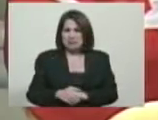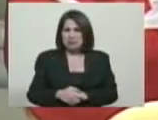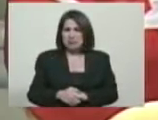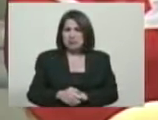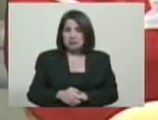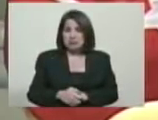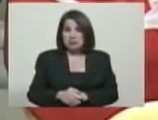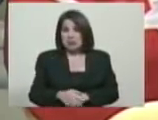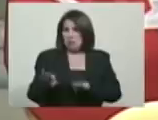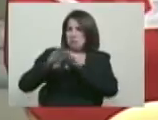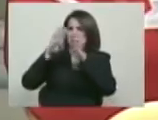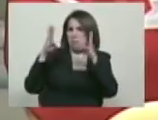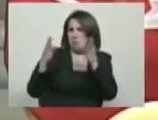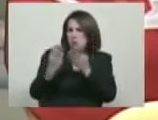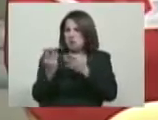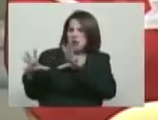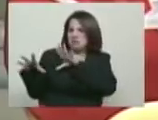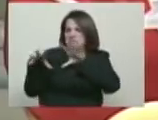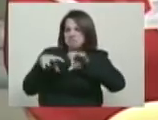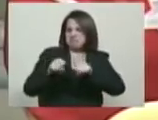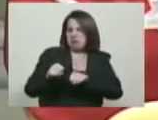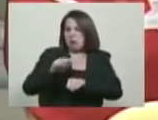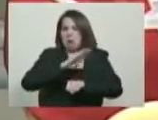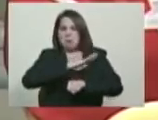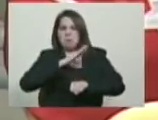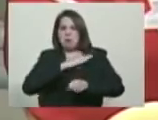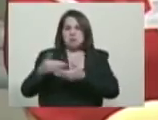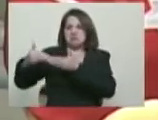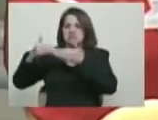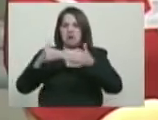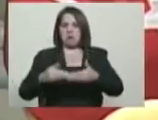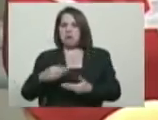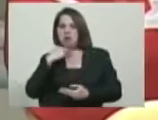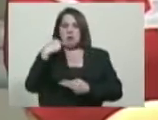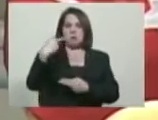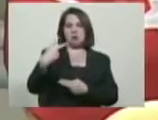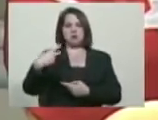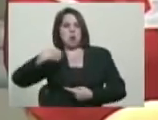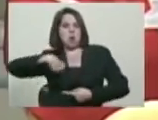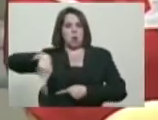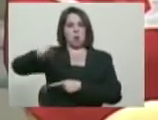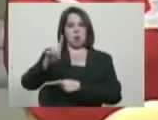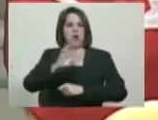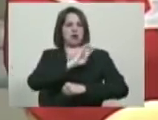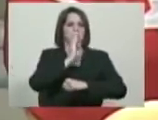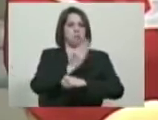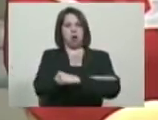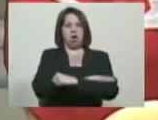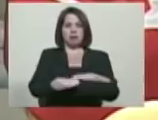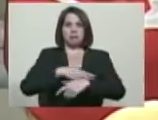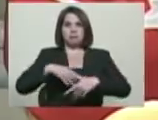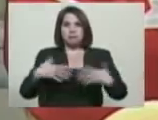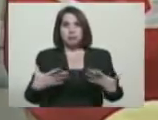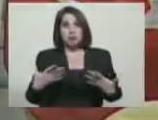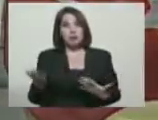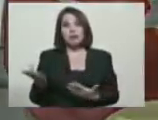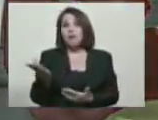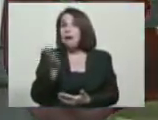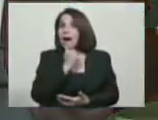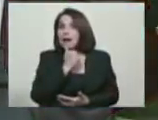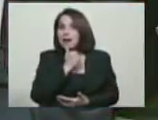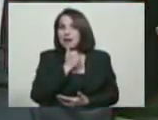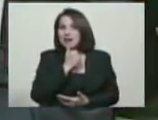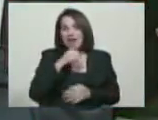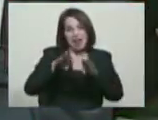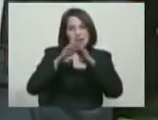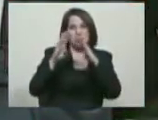Ya no este es el mundo dominado por una sola voz, por una sola, por un solo hegemón, ¿no? Esto es un